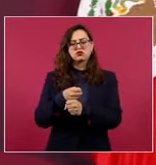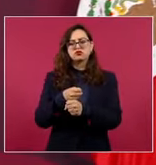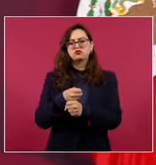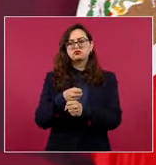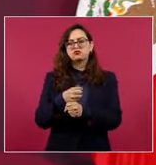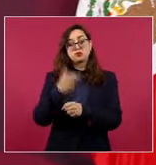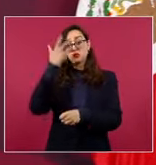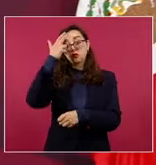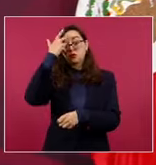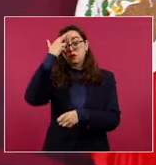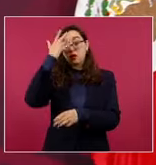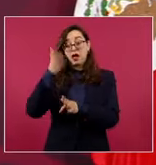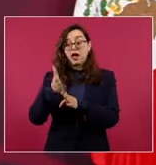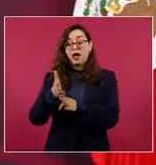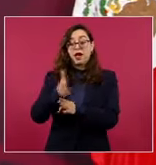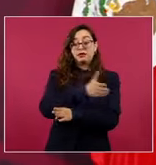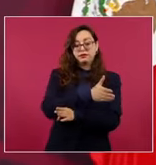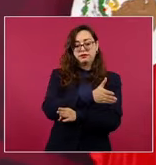en que